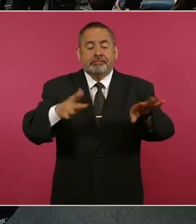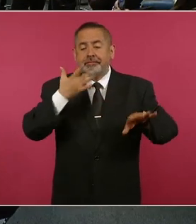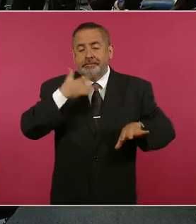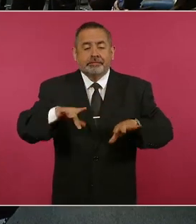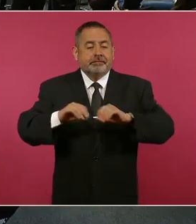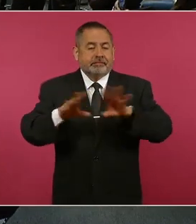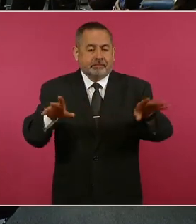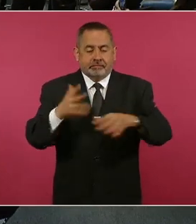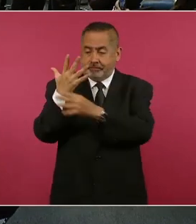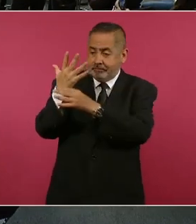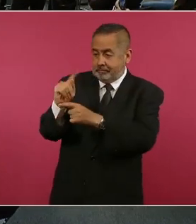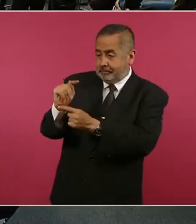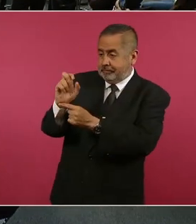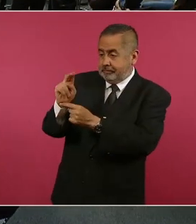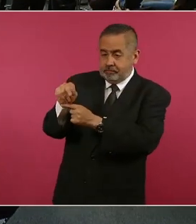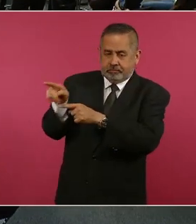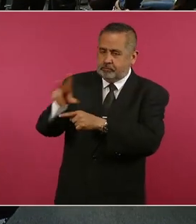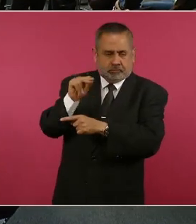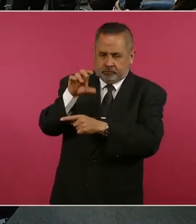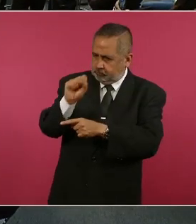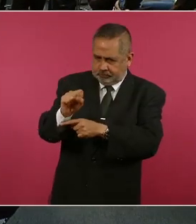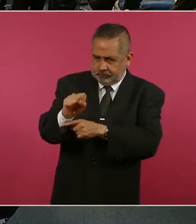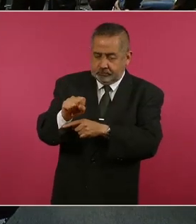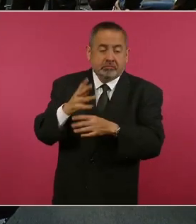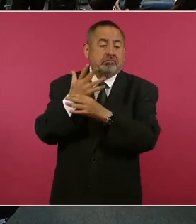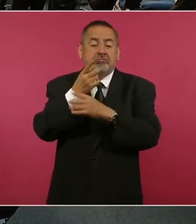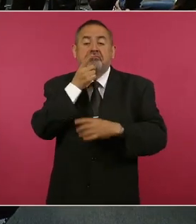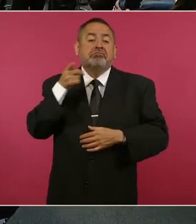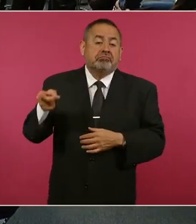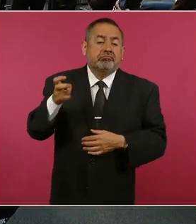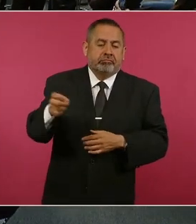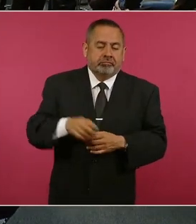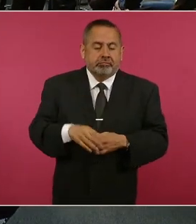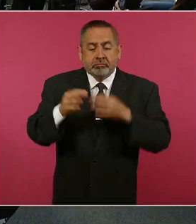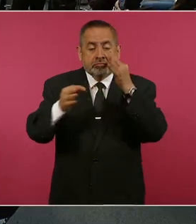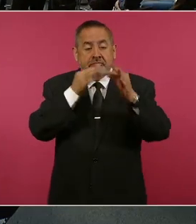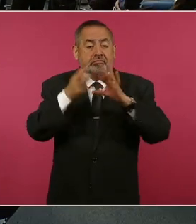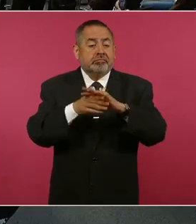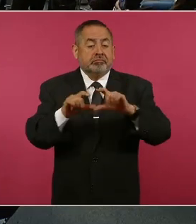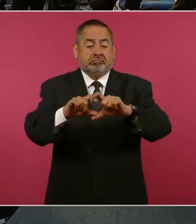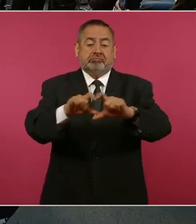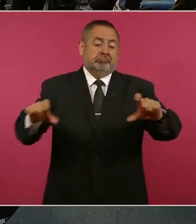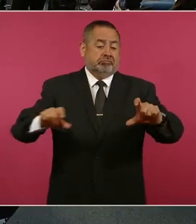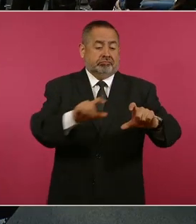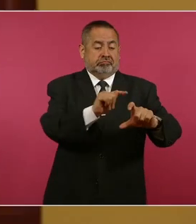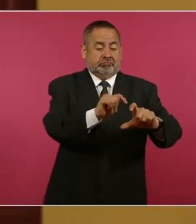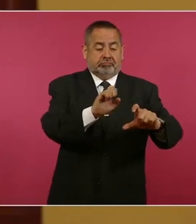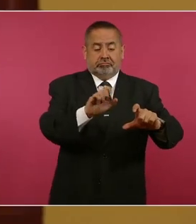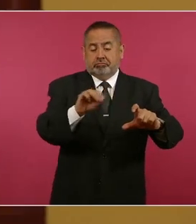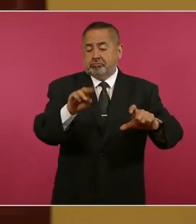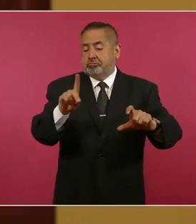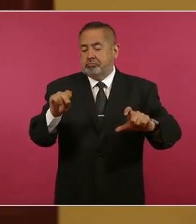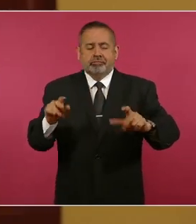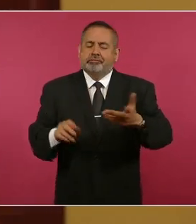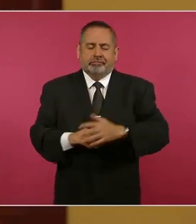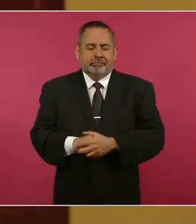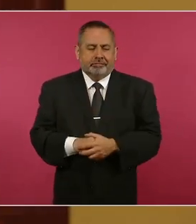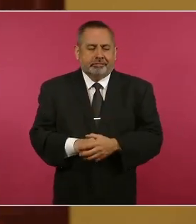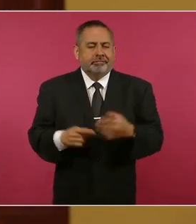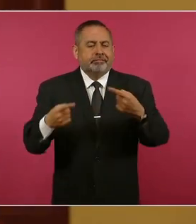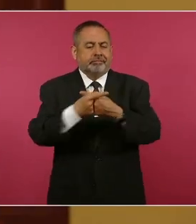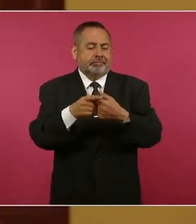no es de Telemundo, pero que se le atribuye a Telemundo. Y le pone Noticias Telemundo, que no es. Dice, conflicto